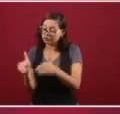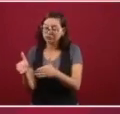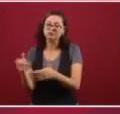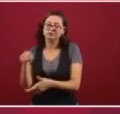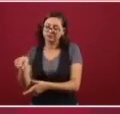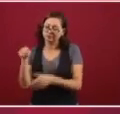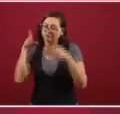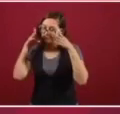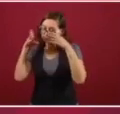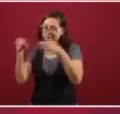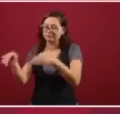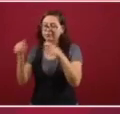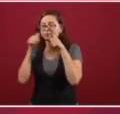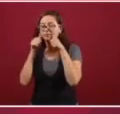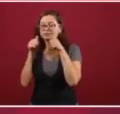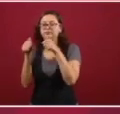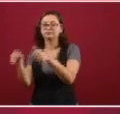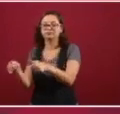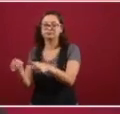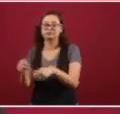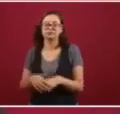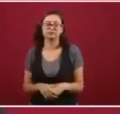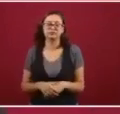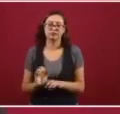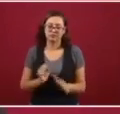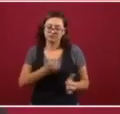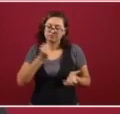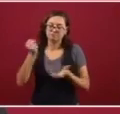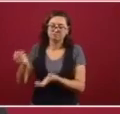Empezamos así, porque esto significa una inversión